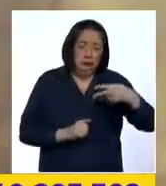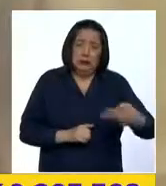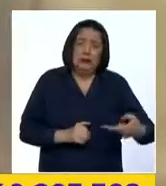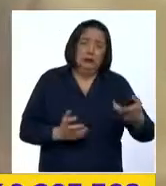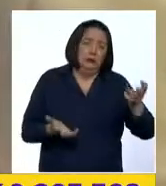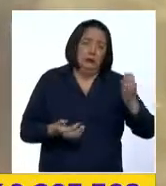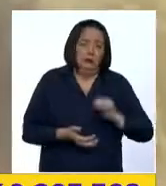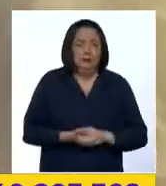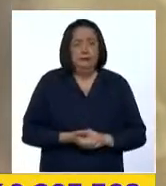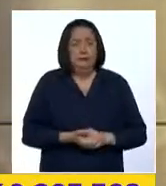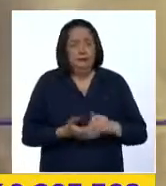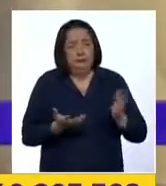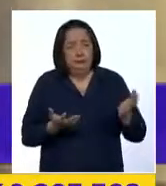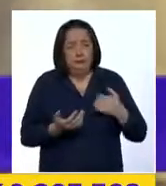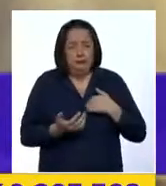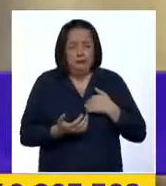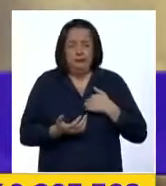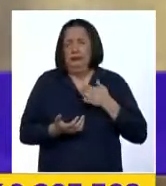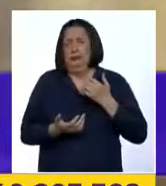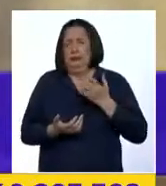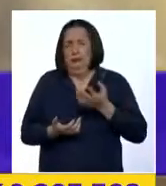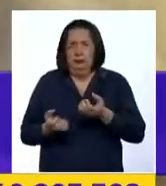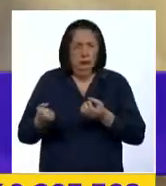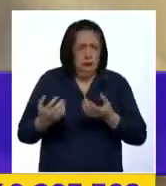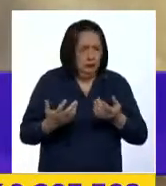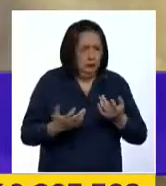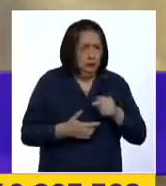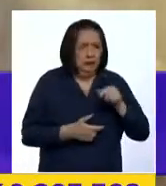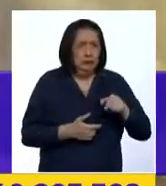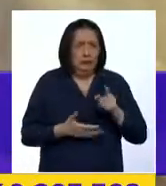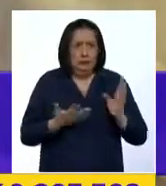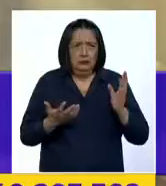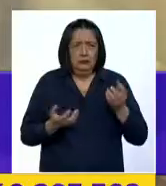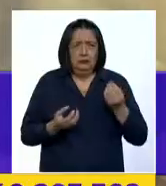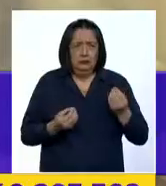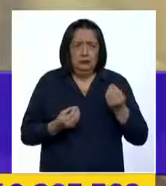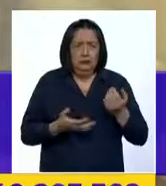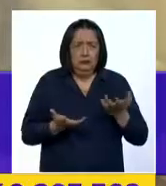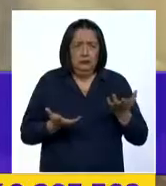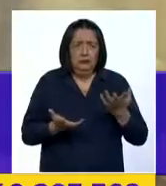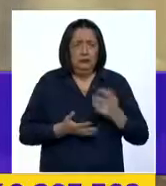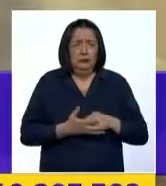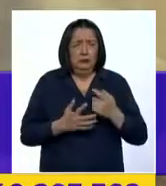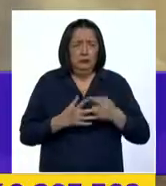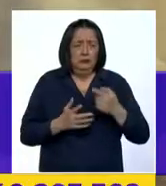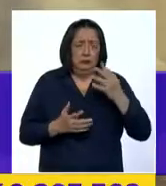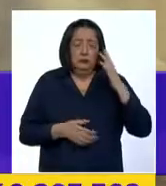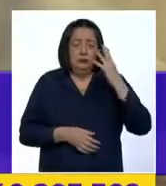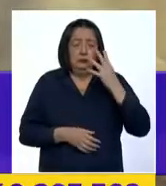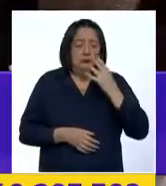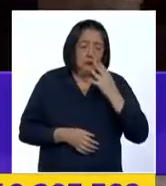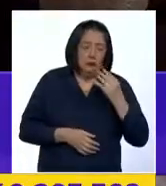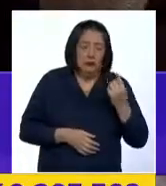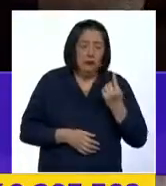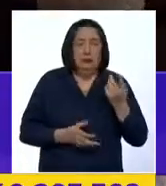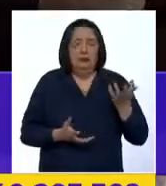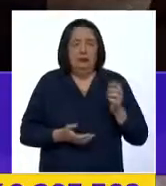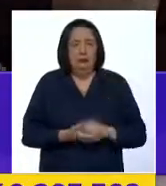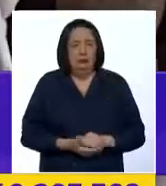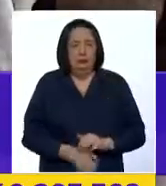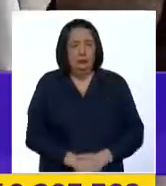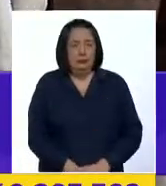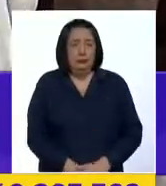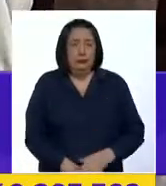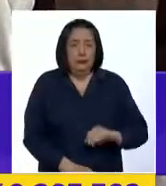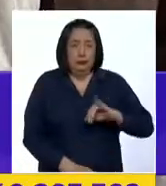¿no? Y tengo entendido que ese rato como que comenzó a perder el conocimiento, ¿no?